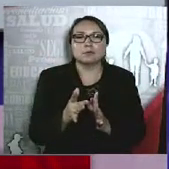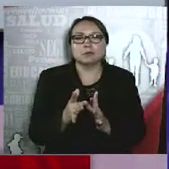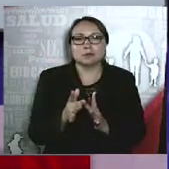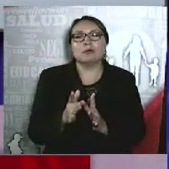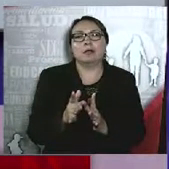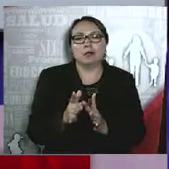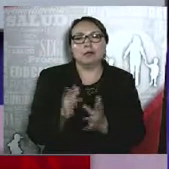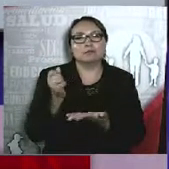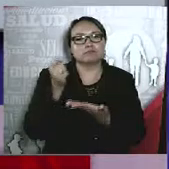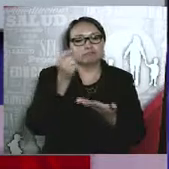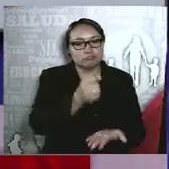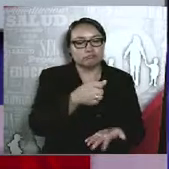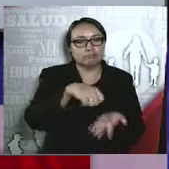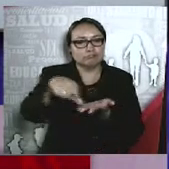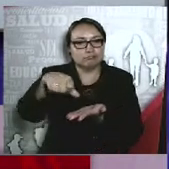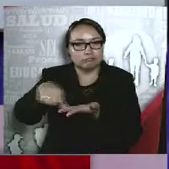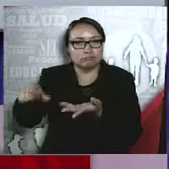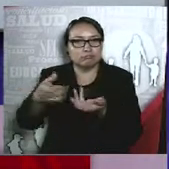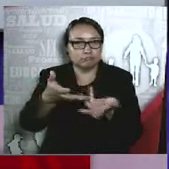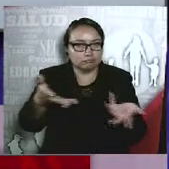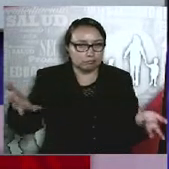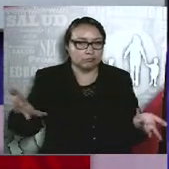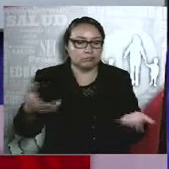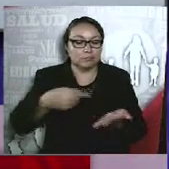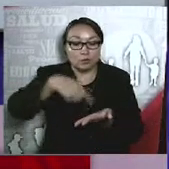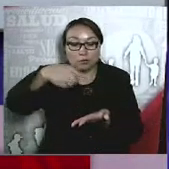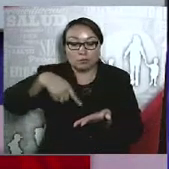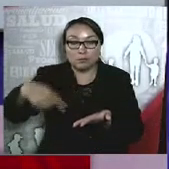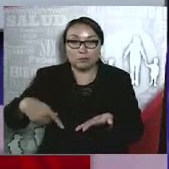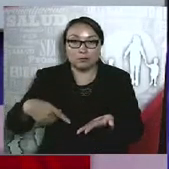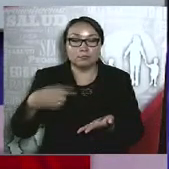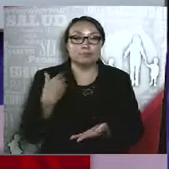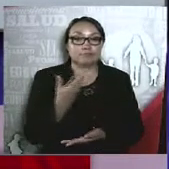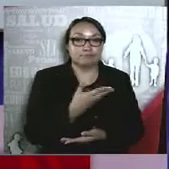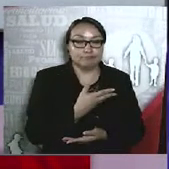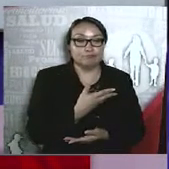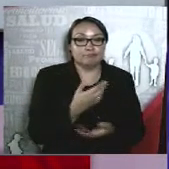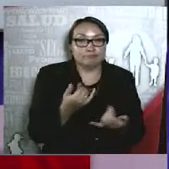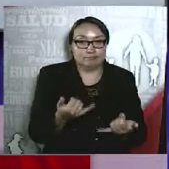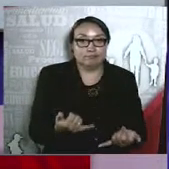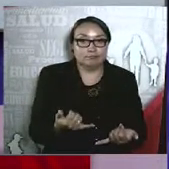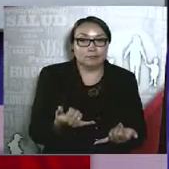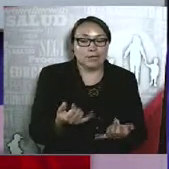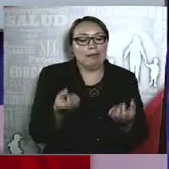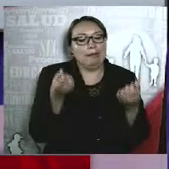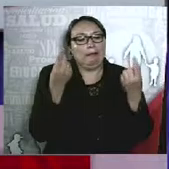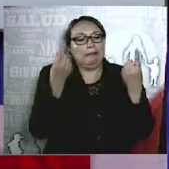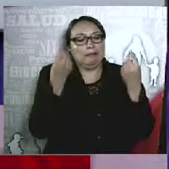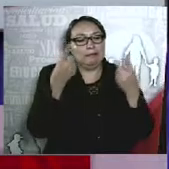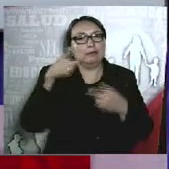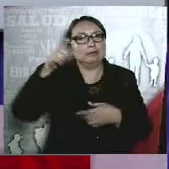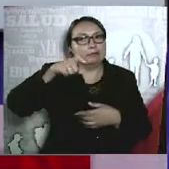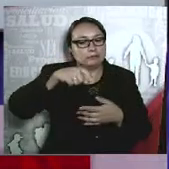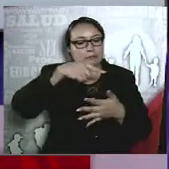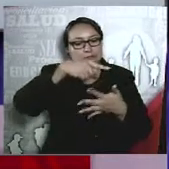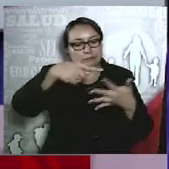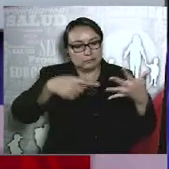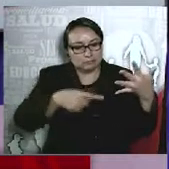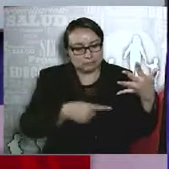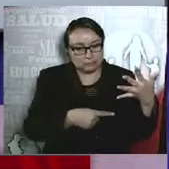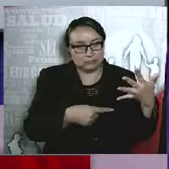ejecución presupuestal y pues como nosotros en contratación lo estamos buscando, entender cuáles son las necesidades y